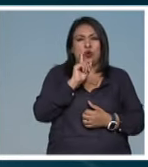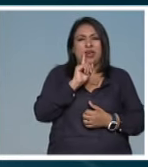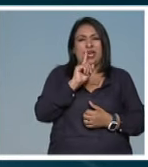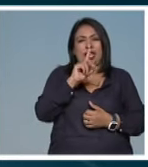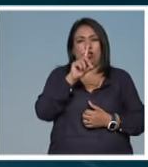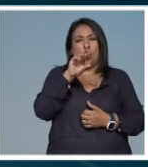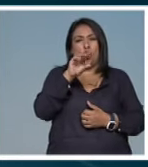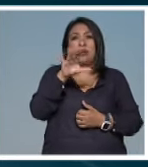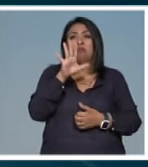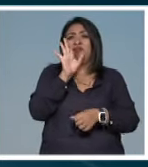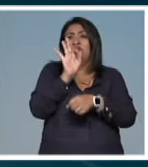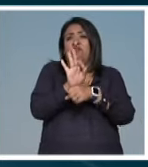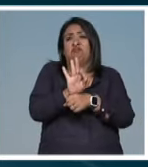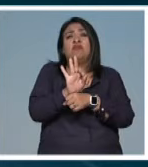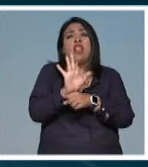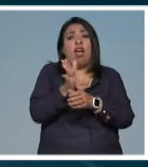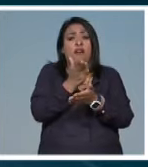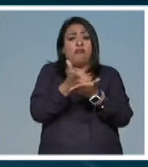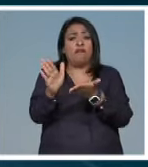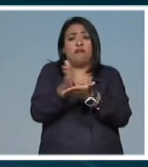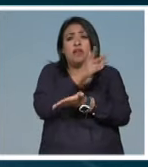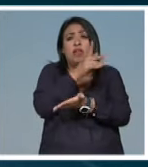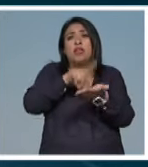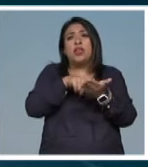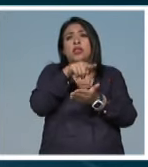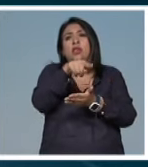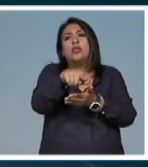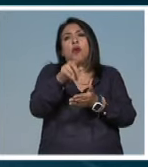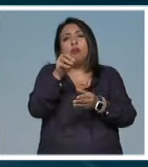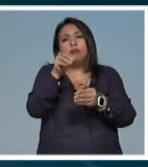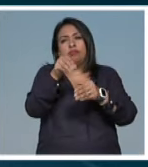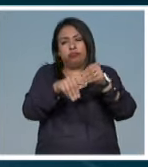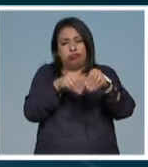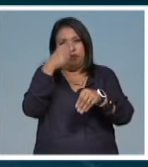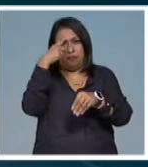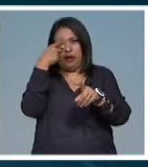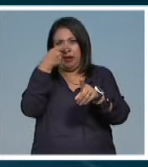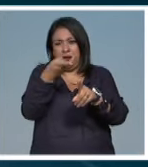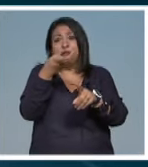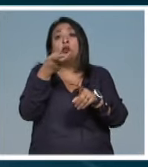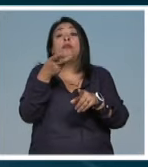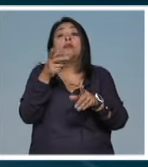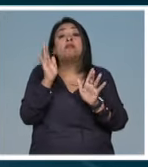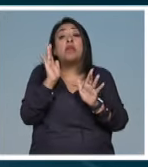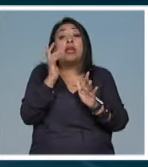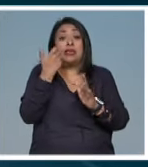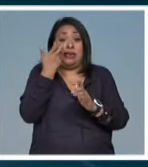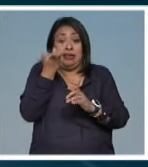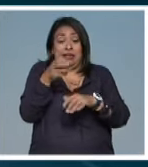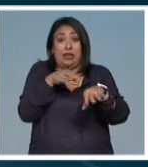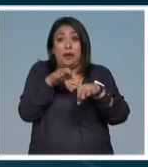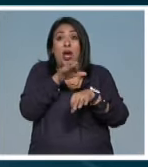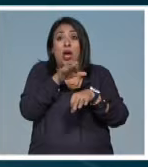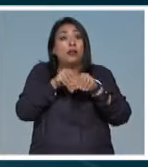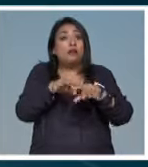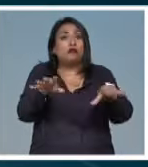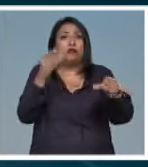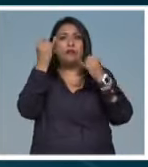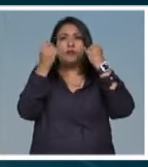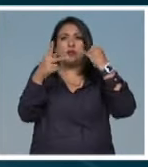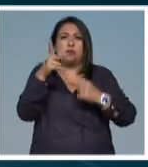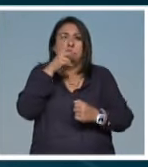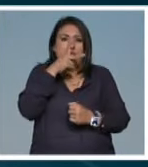Jonard resguarda este acervo ya clasificado en una instalación diseñada para este propósito. Apunta con este trabajo a la difusión de la